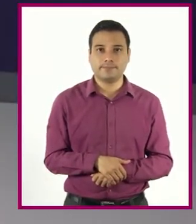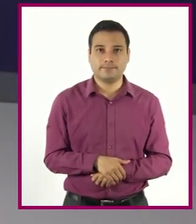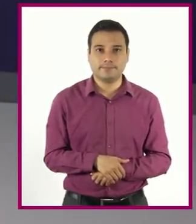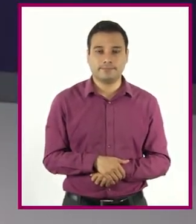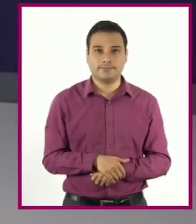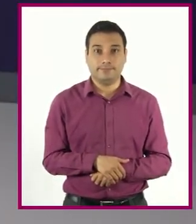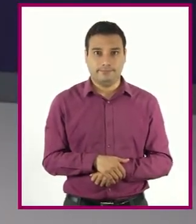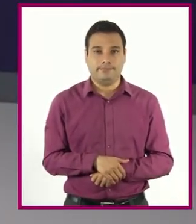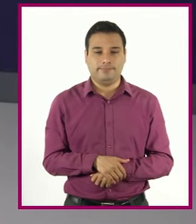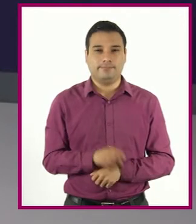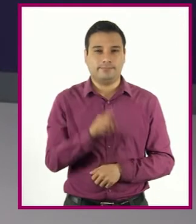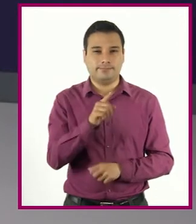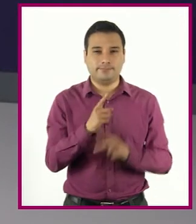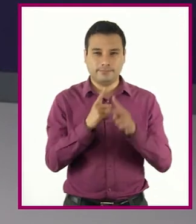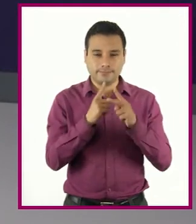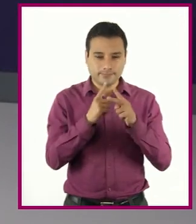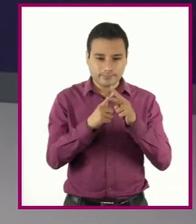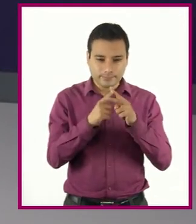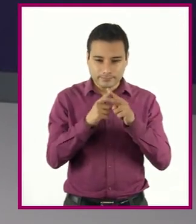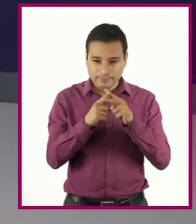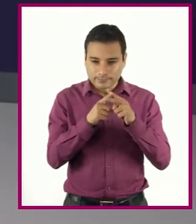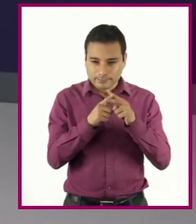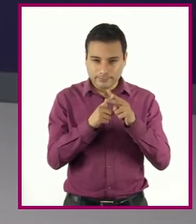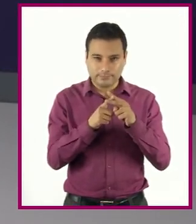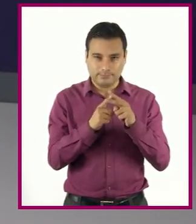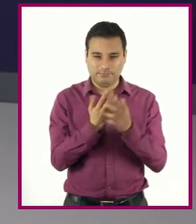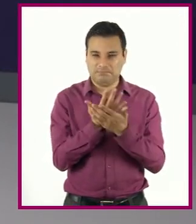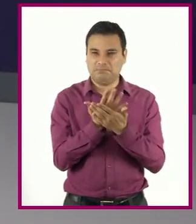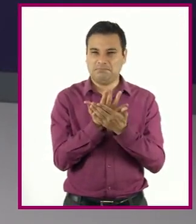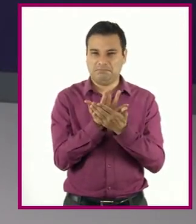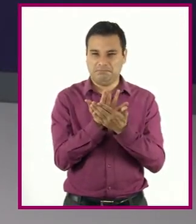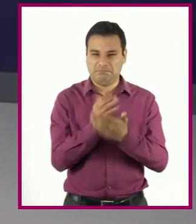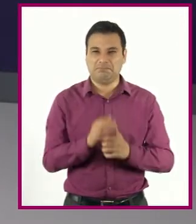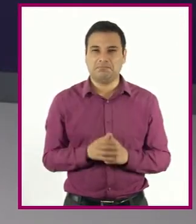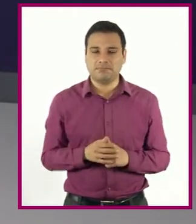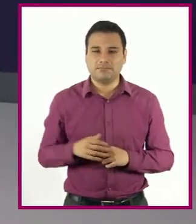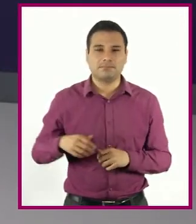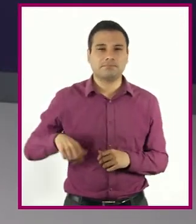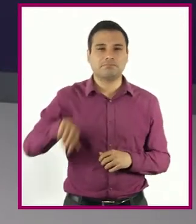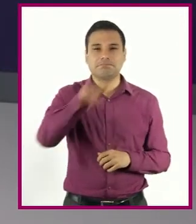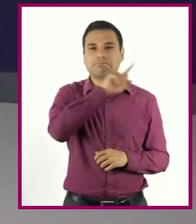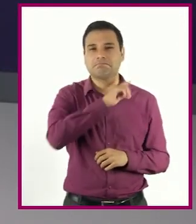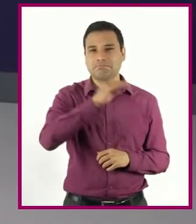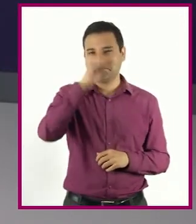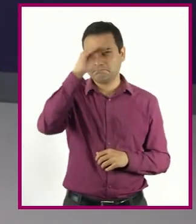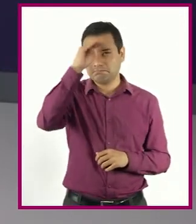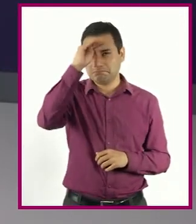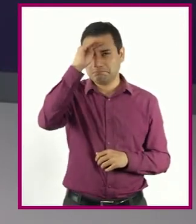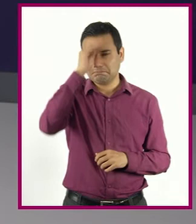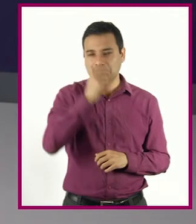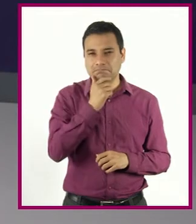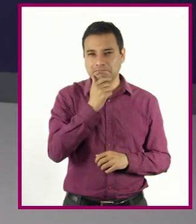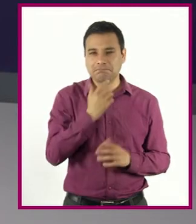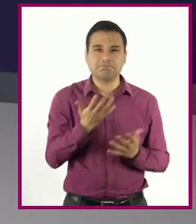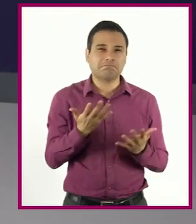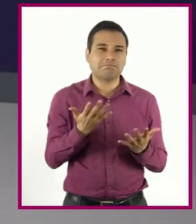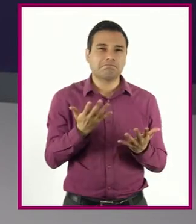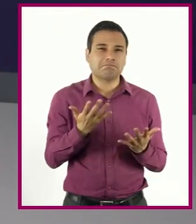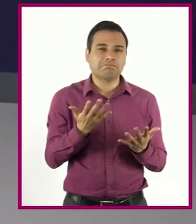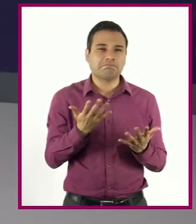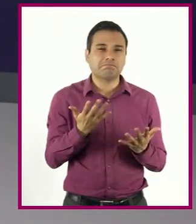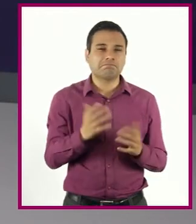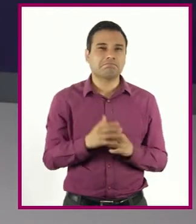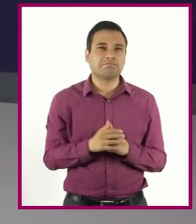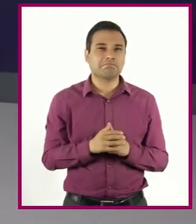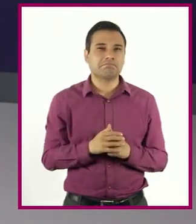Antes de calcular cuáles son los valores finales en el precio de cada tienda, se debe responder